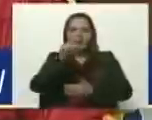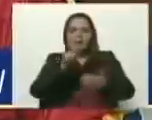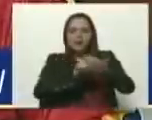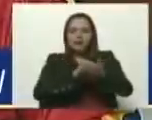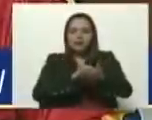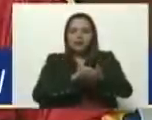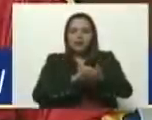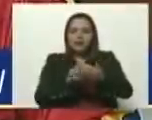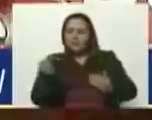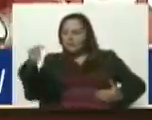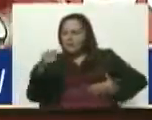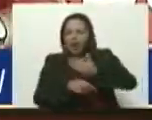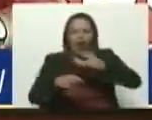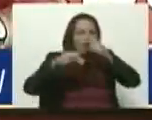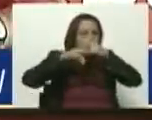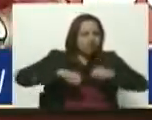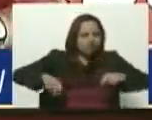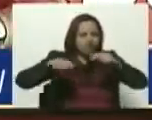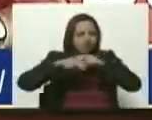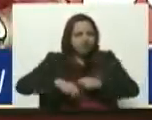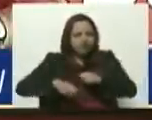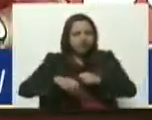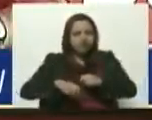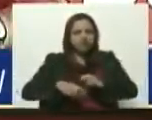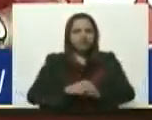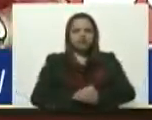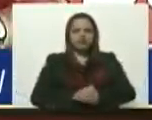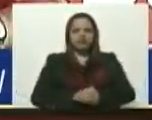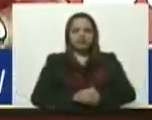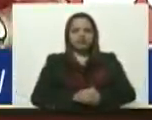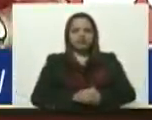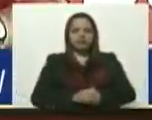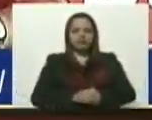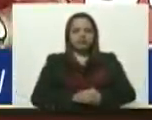revisión de esto no